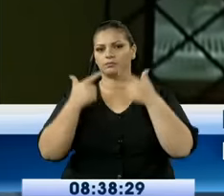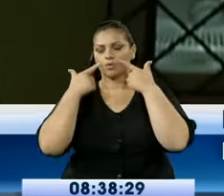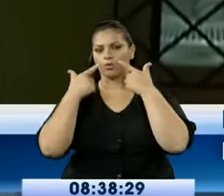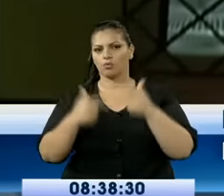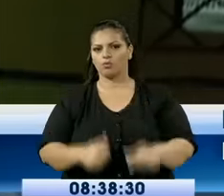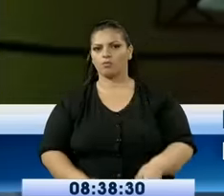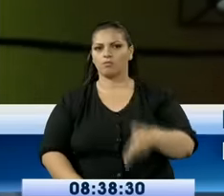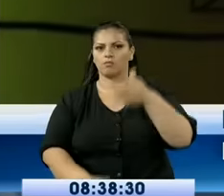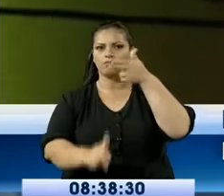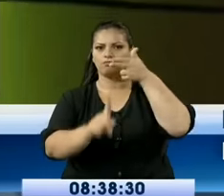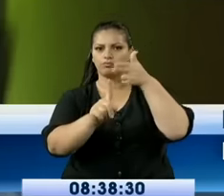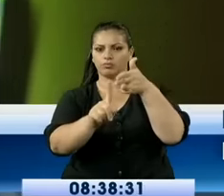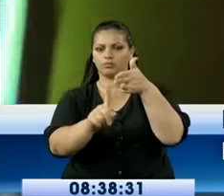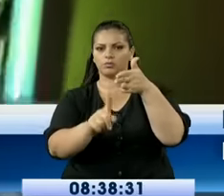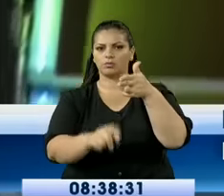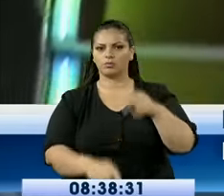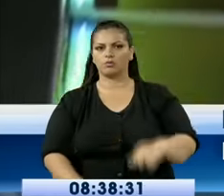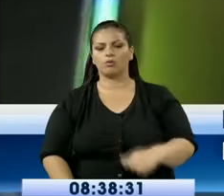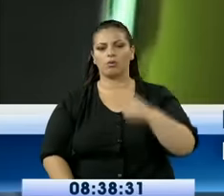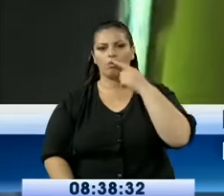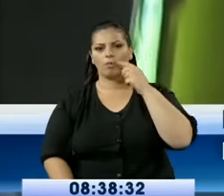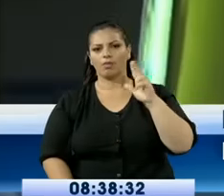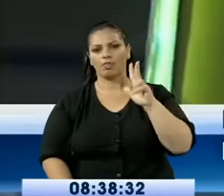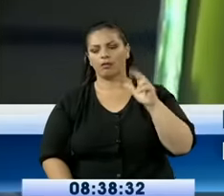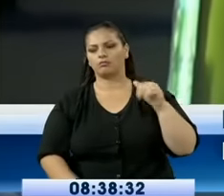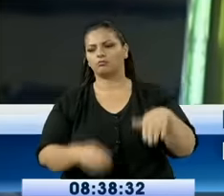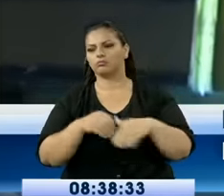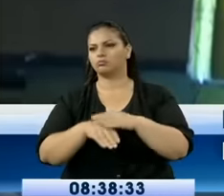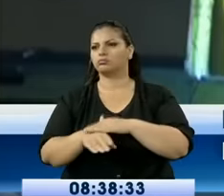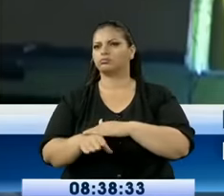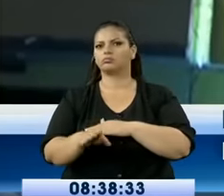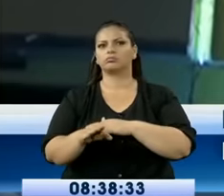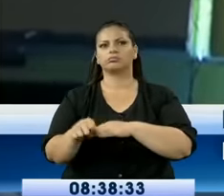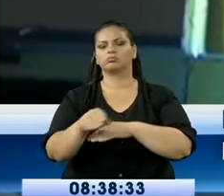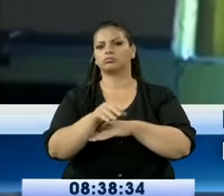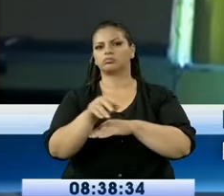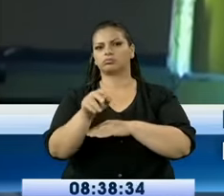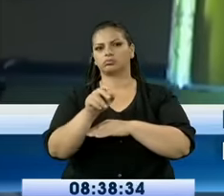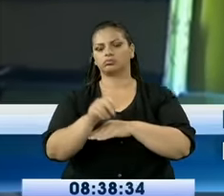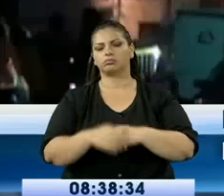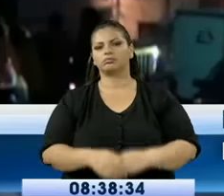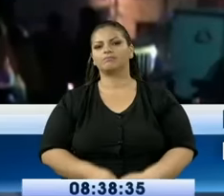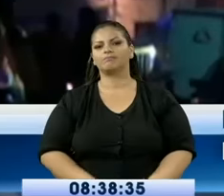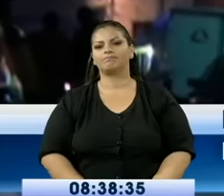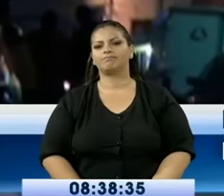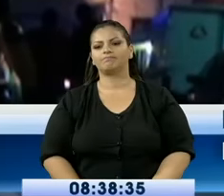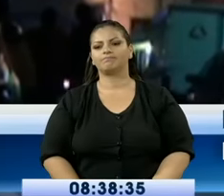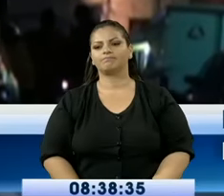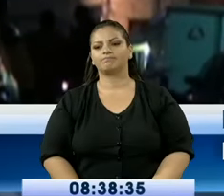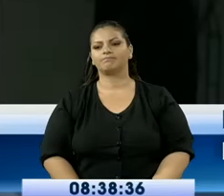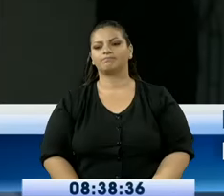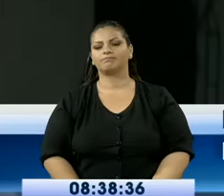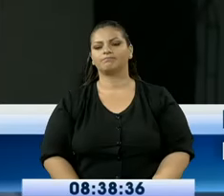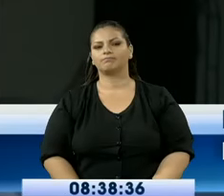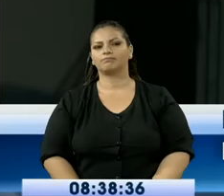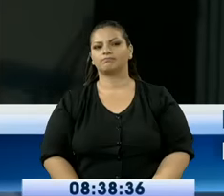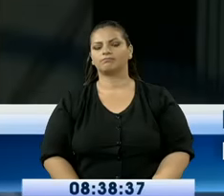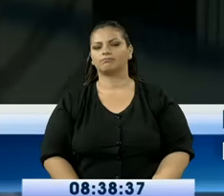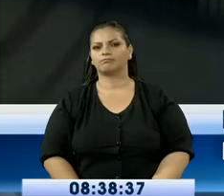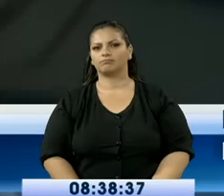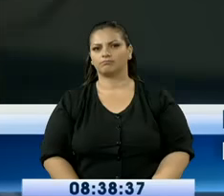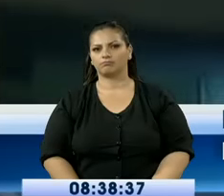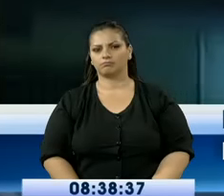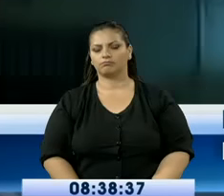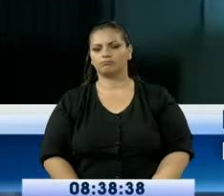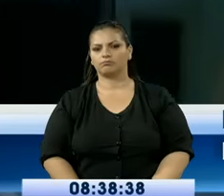tipos allá adentro a querer matar, más claro, matar a la víctima que estaba allá adentro. Y ahí los otros manes corrieron por allá atrás.